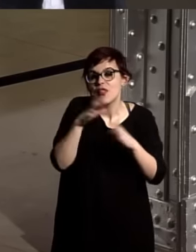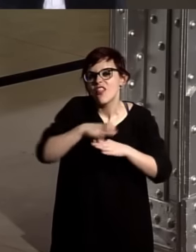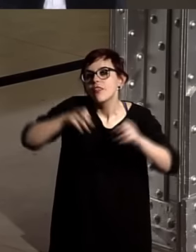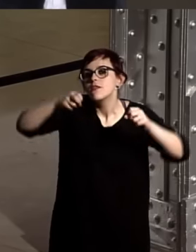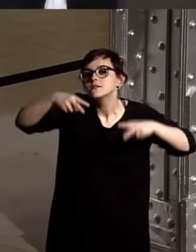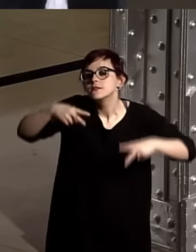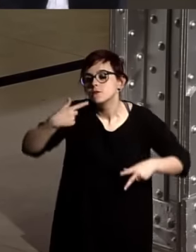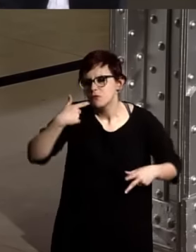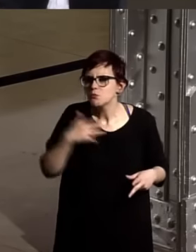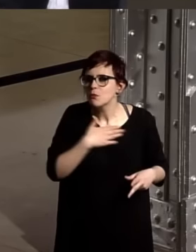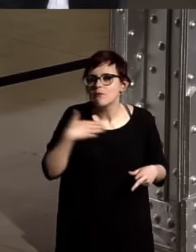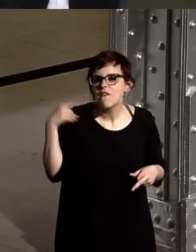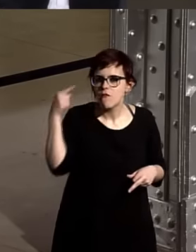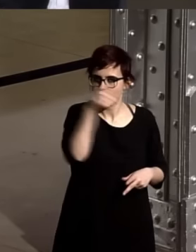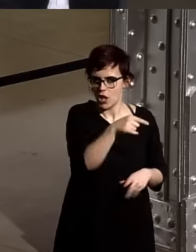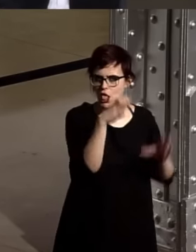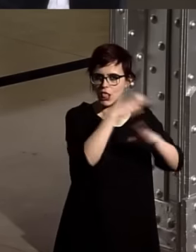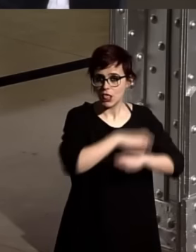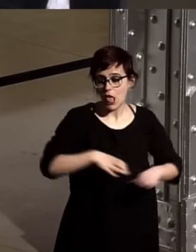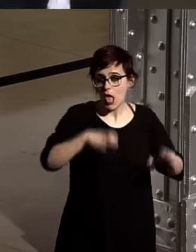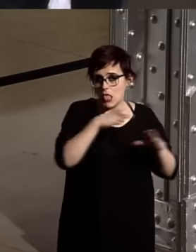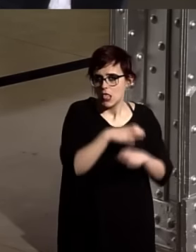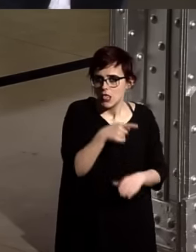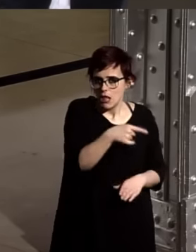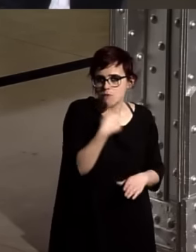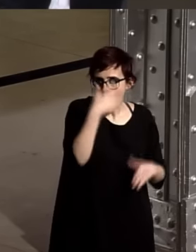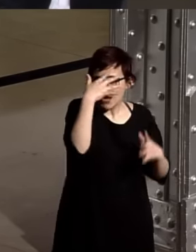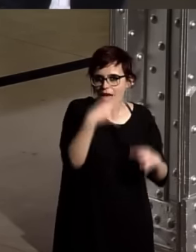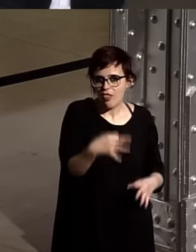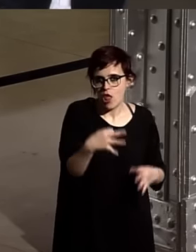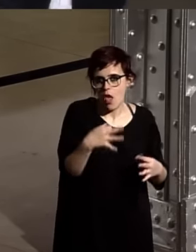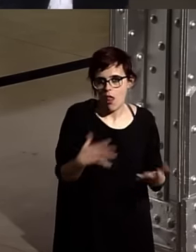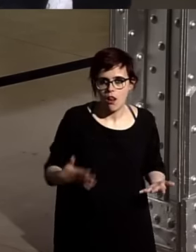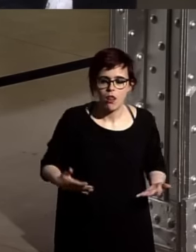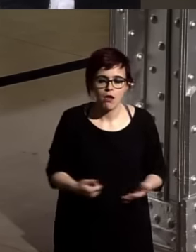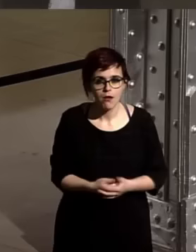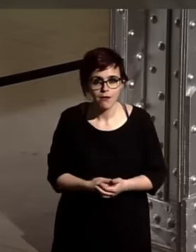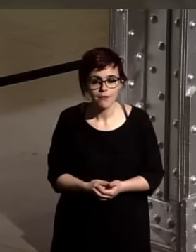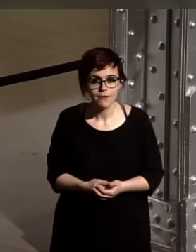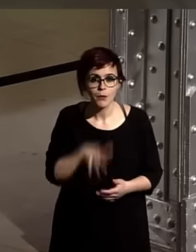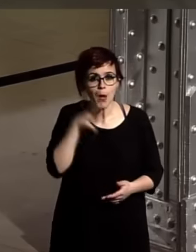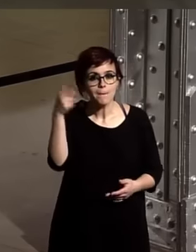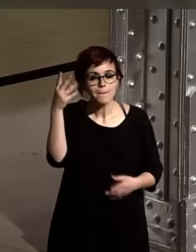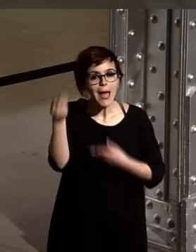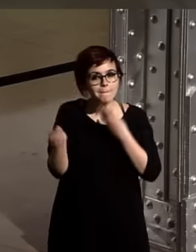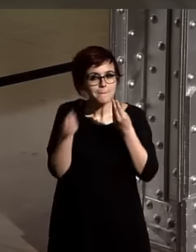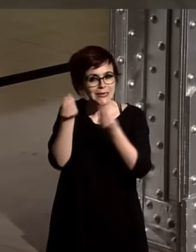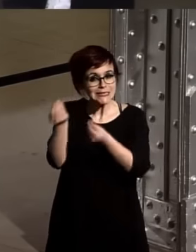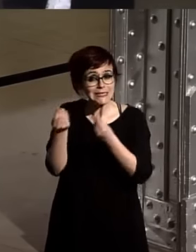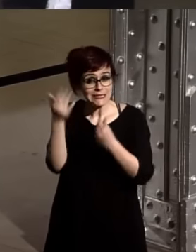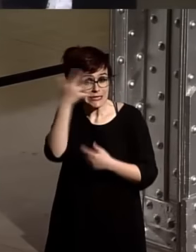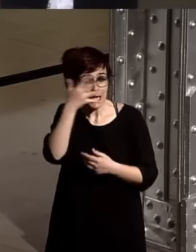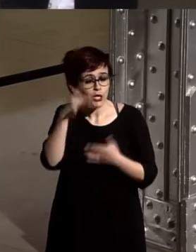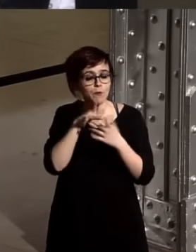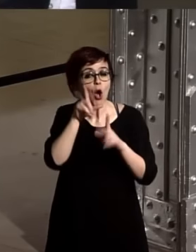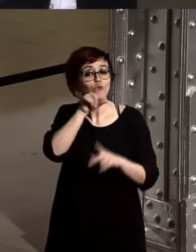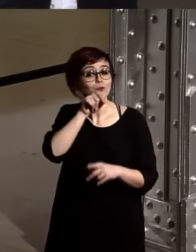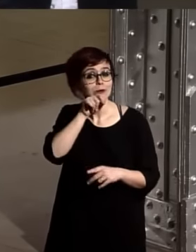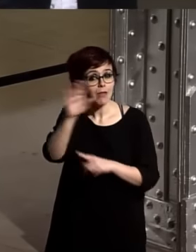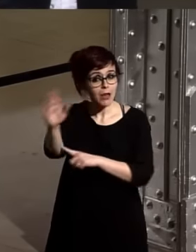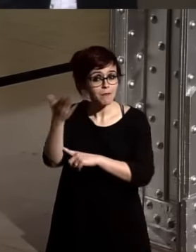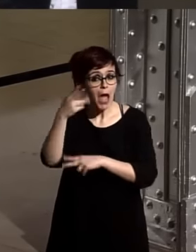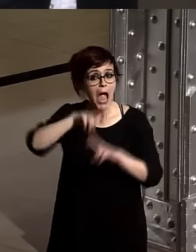yo prefiero Buscar explicaciones racionales y uno de esos misterios nos lo plantean por por Twitter